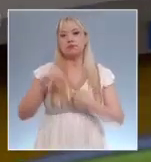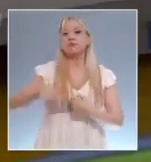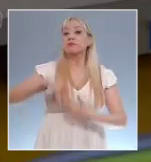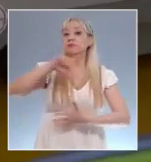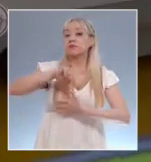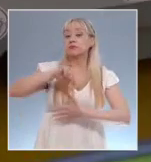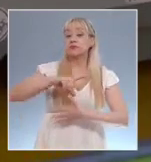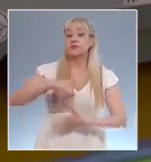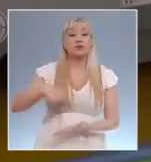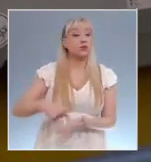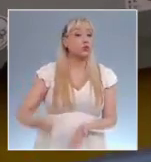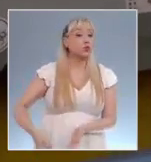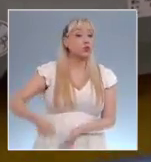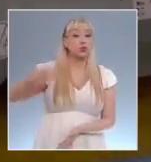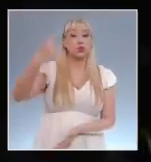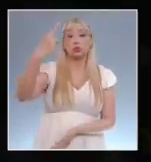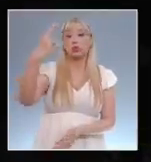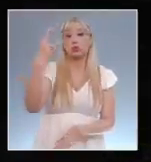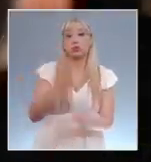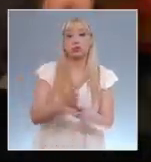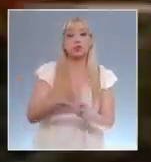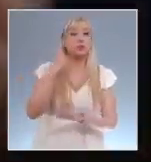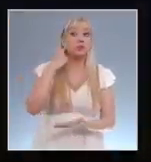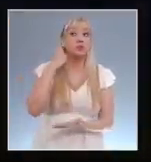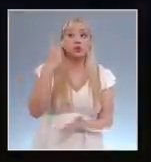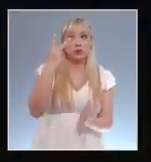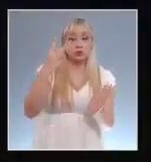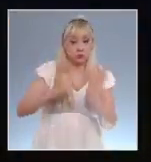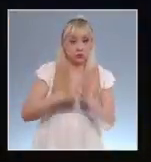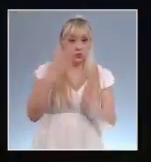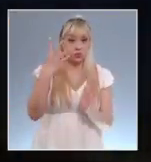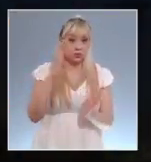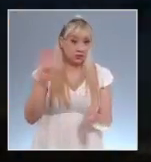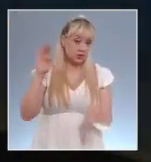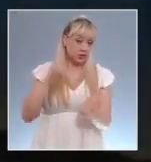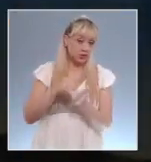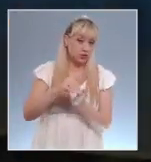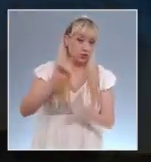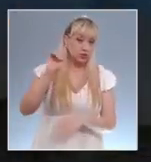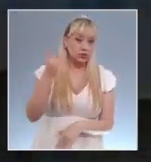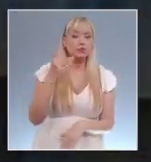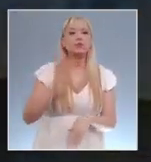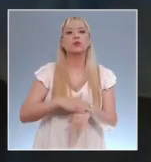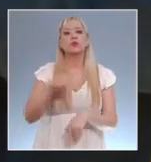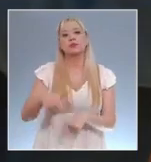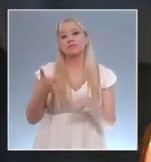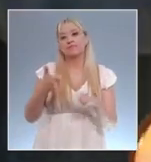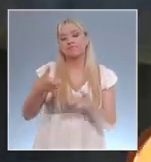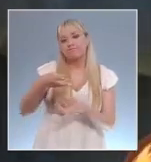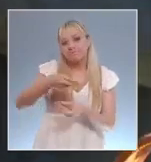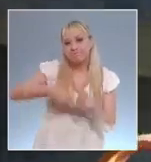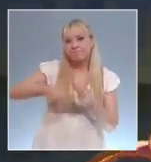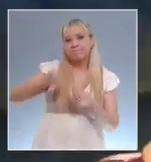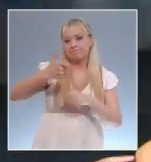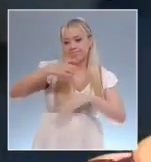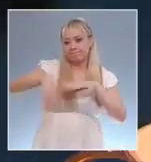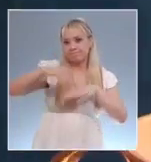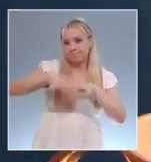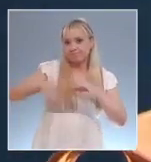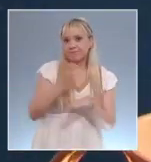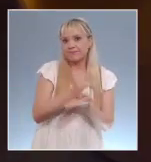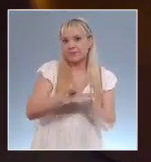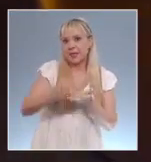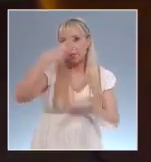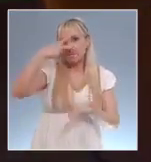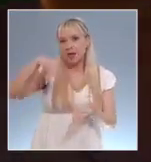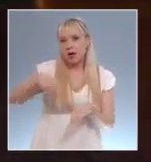del patrimonio de 2.4 billones de dólares, gracias a que sus monedas, entre ellas el peso mexicano, incrementaron su valor frente